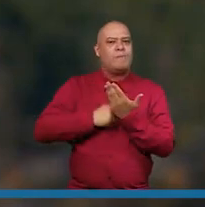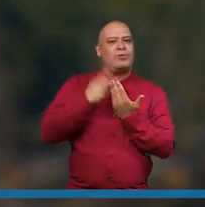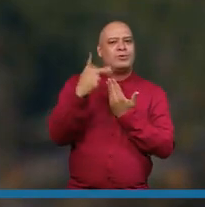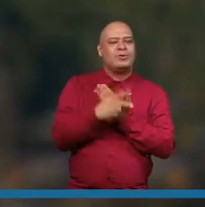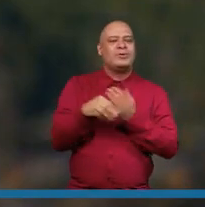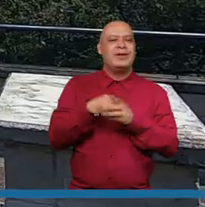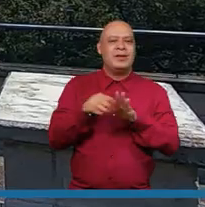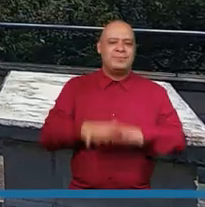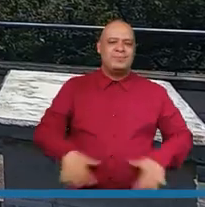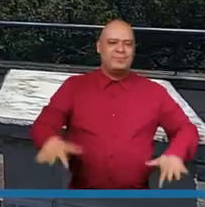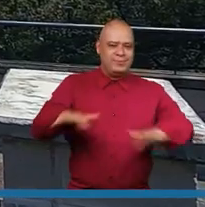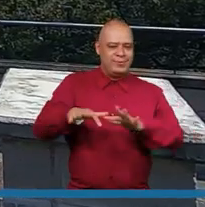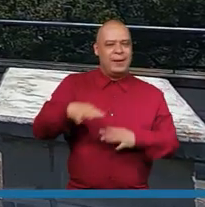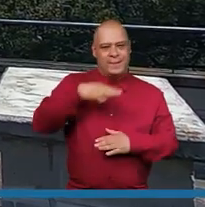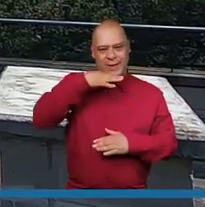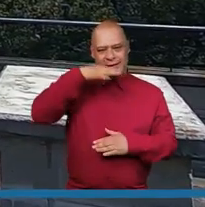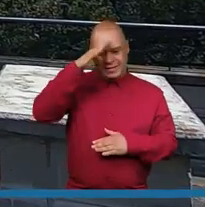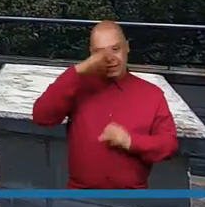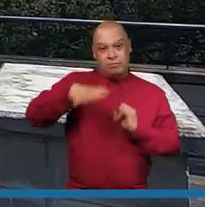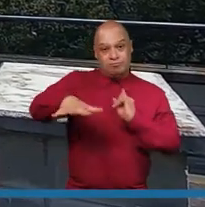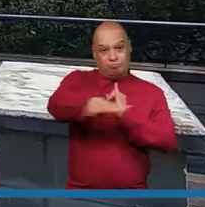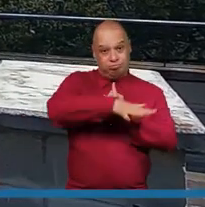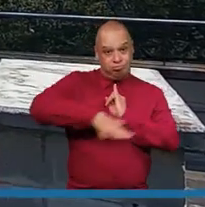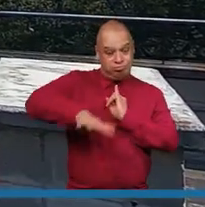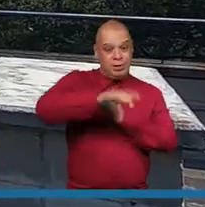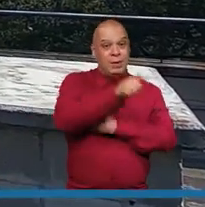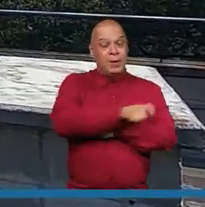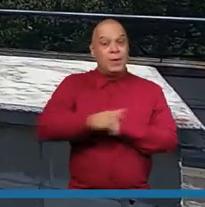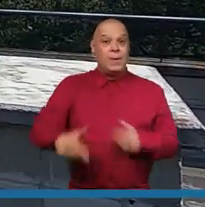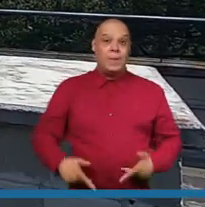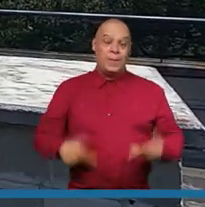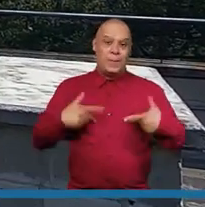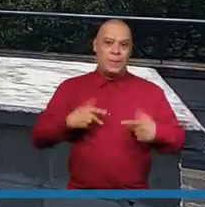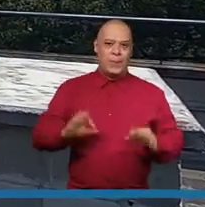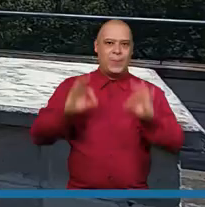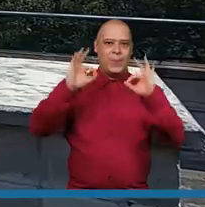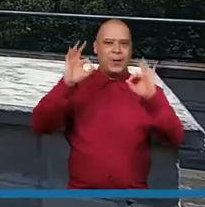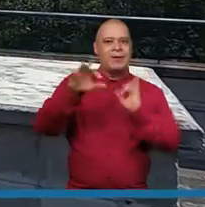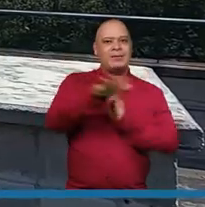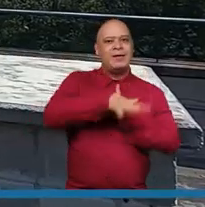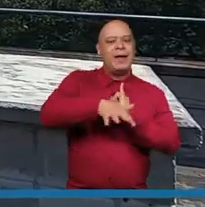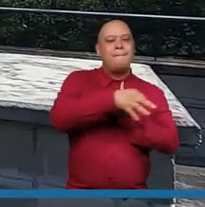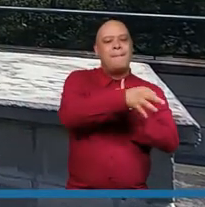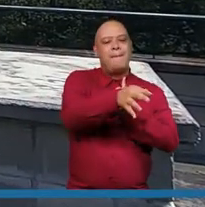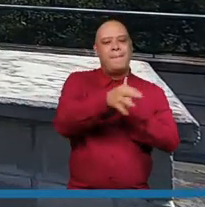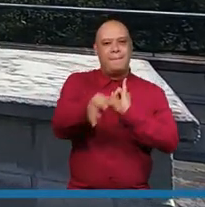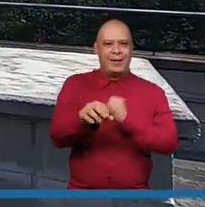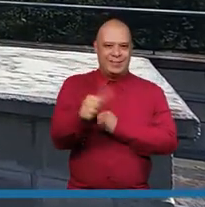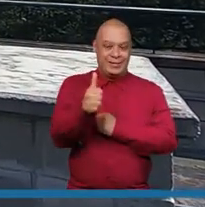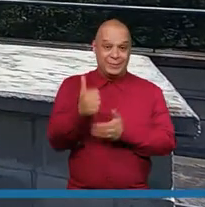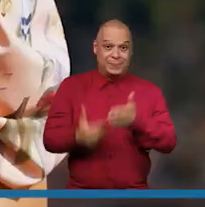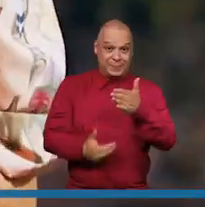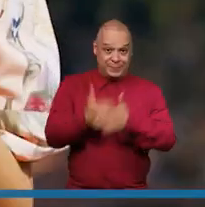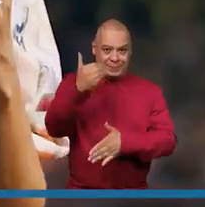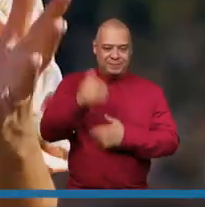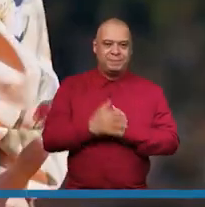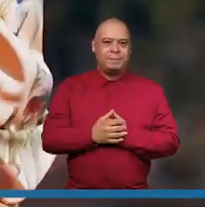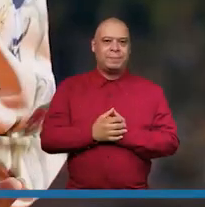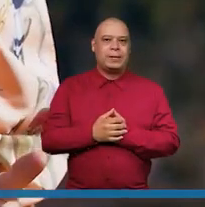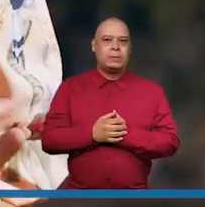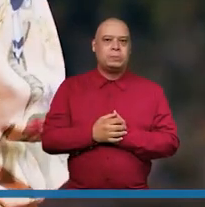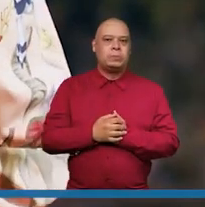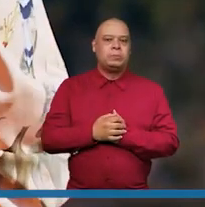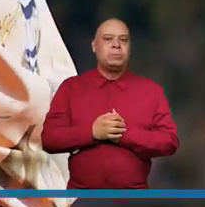de sostenibilidad que mejoran la calidad de vida de los habitantes de los 10 municipios del Valle de Aburrá. Comenzamos. El